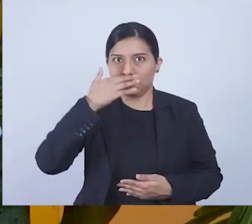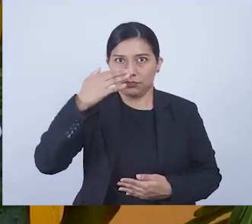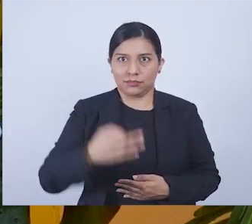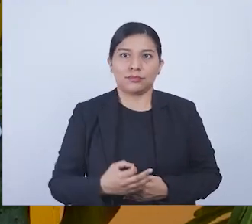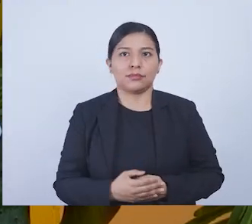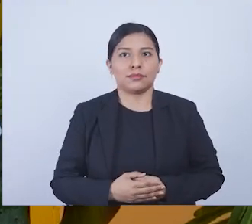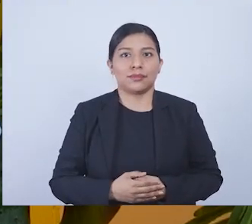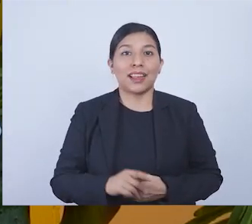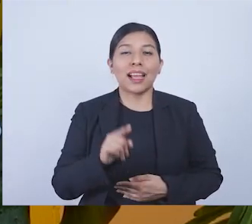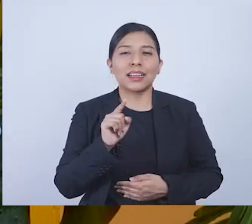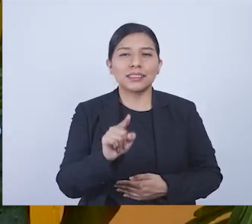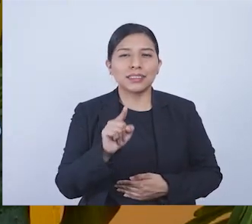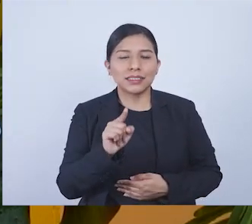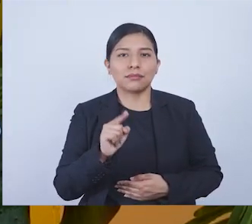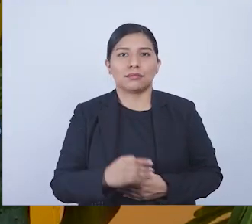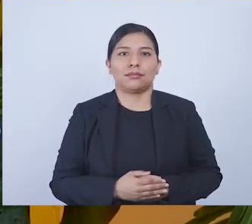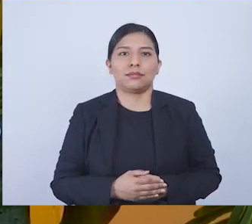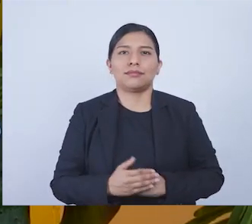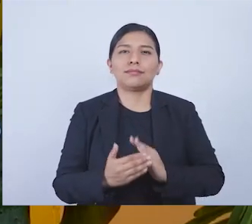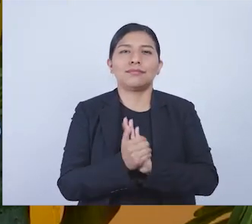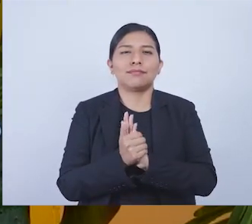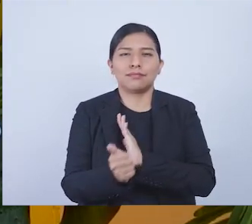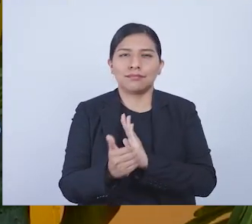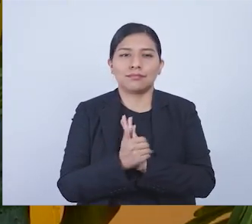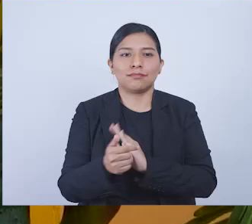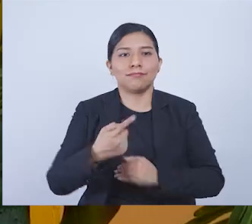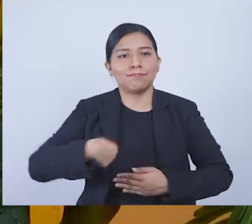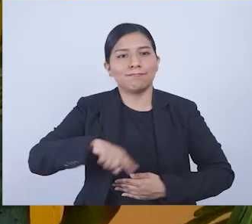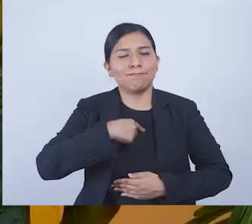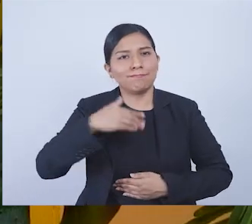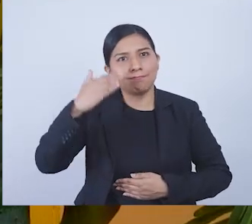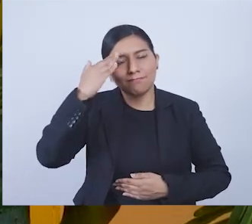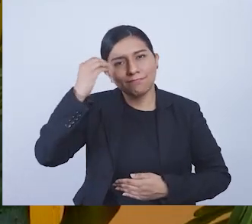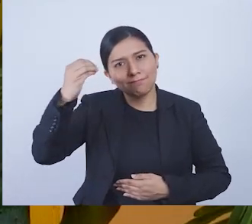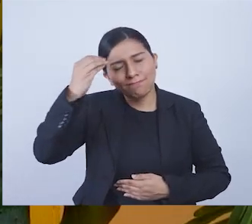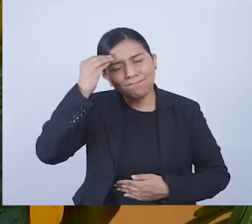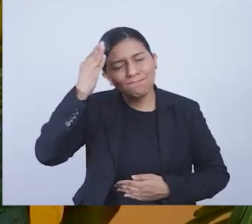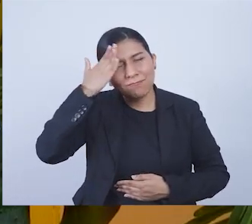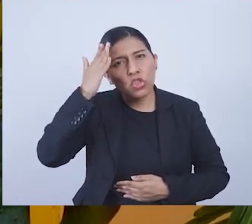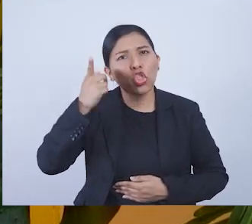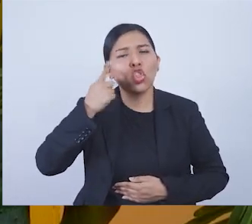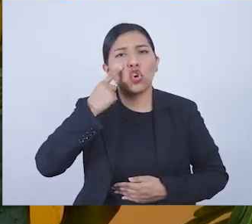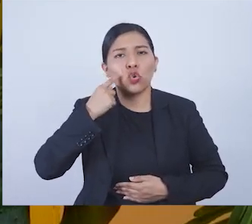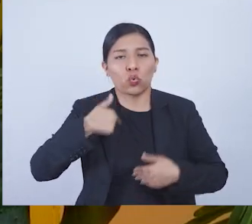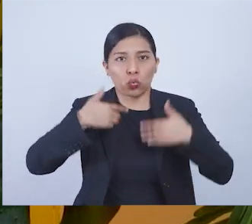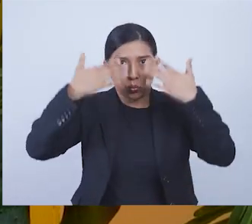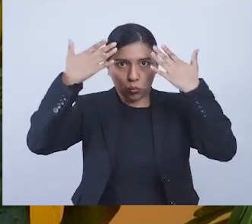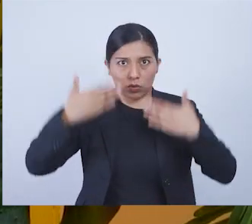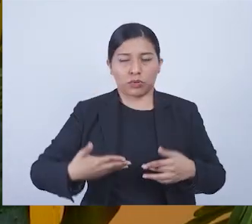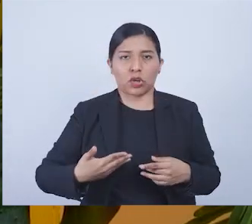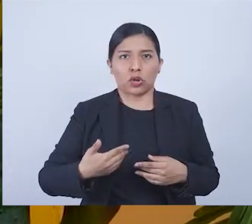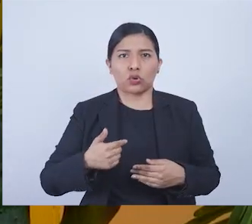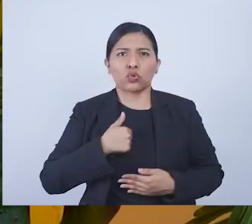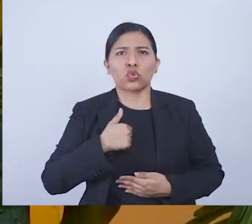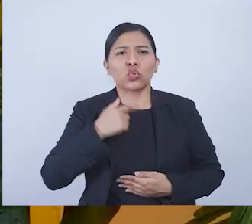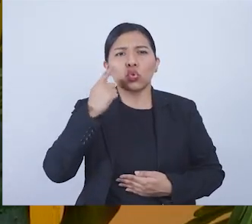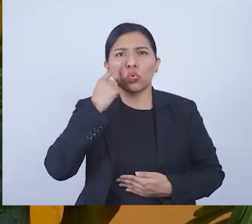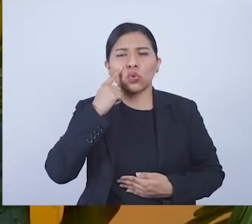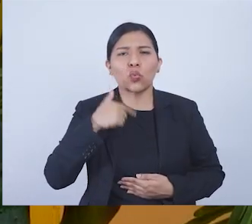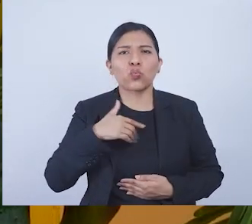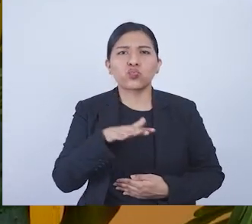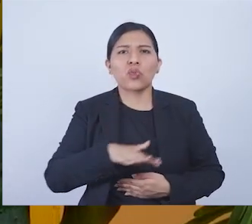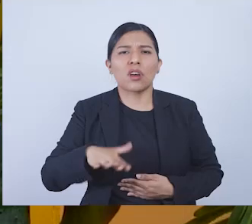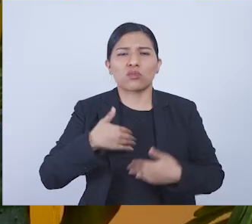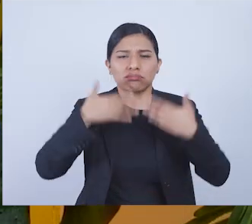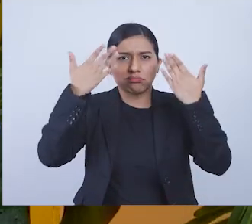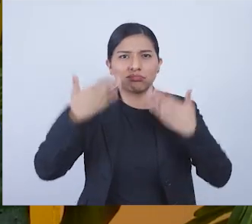es esa facultad o la capacidad que tiene el cerebro de saber dónde está mi cuerpo en cada momento y en cada lugar. Y